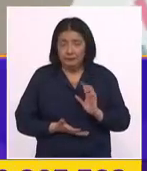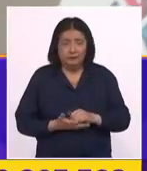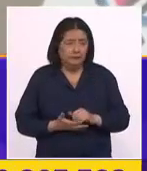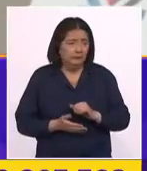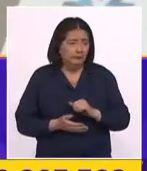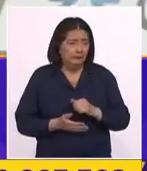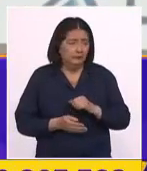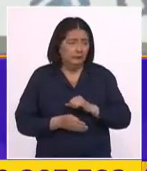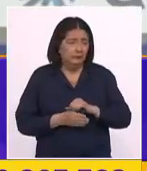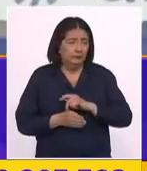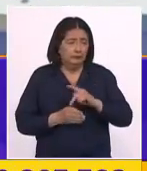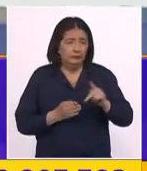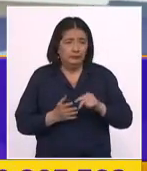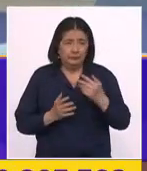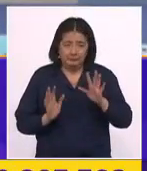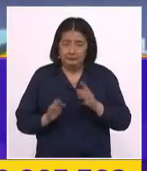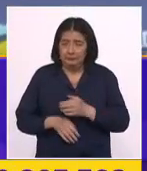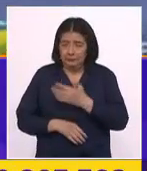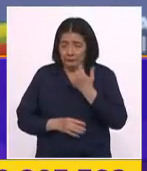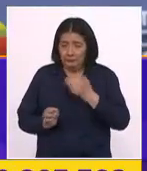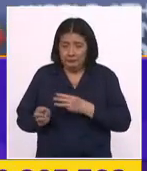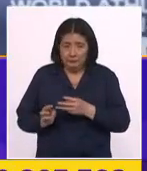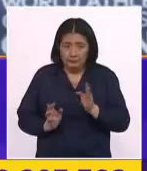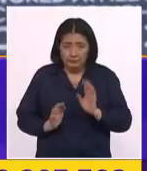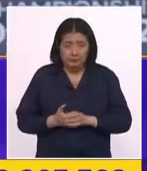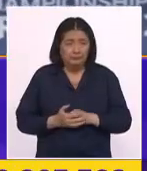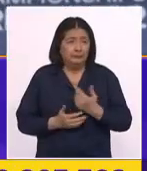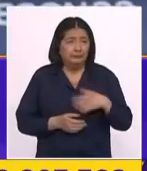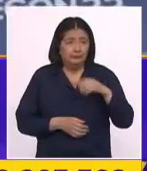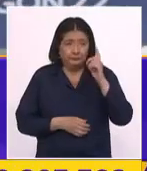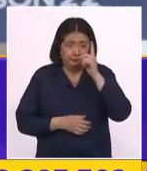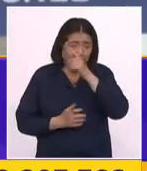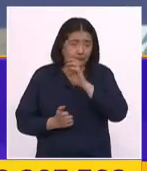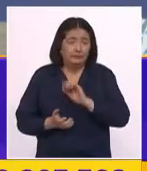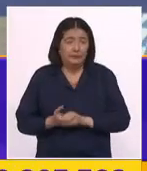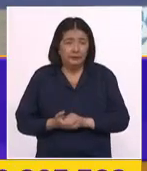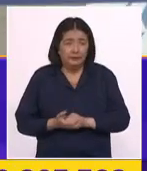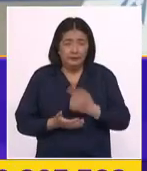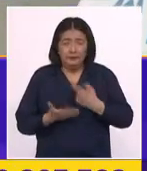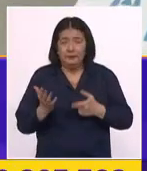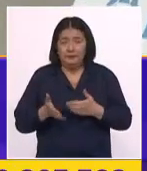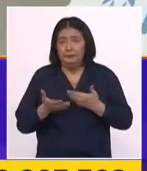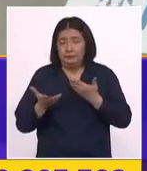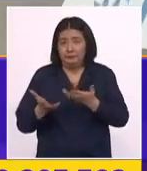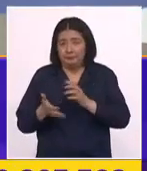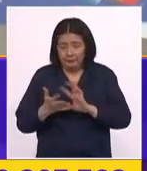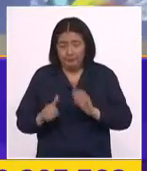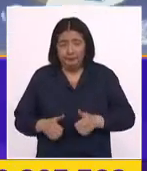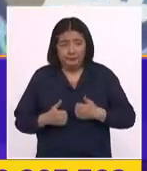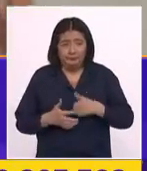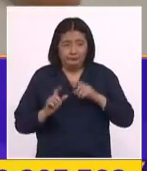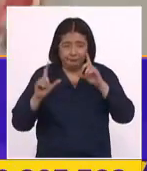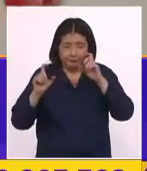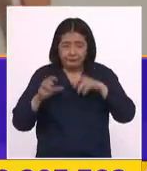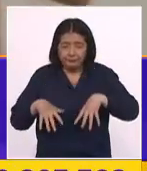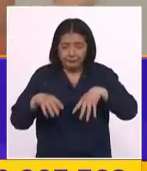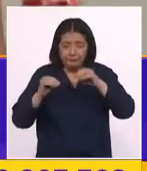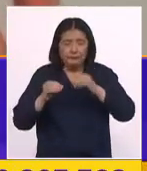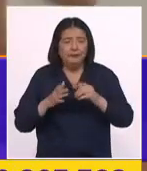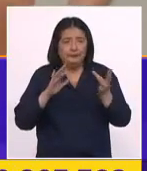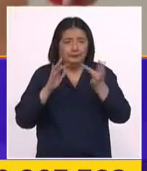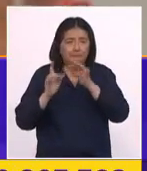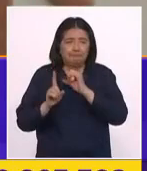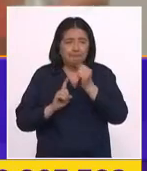has sabido capitalizar de la mejor forma las situaciones complicadas que se han presentado en el camino y de hecho en la foto que tú cuelgas en tus